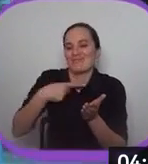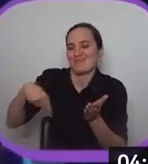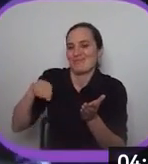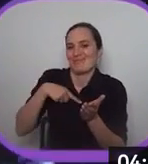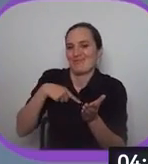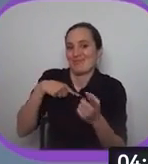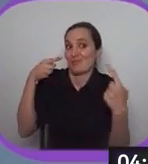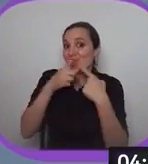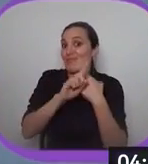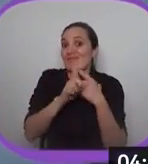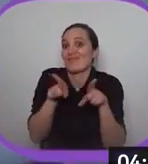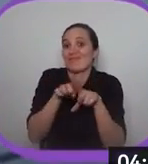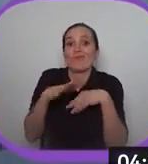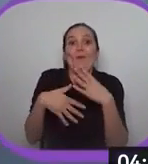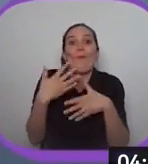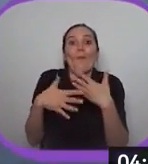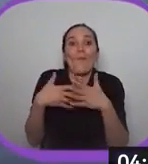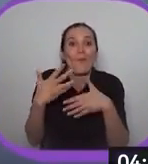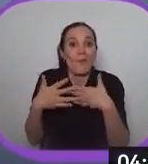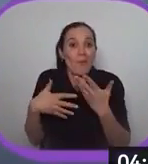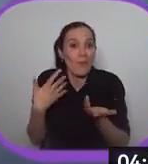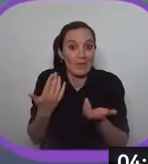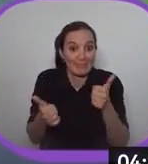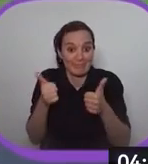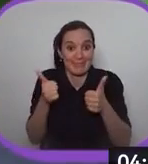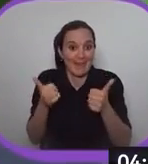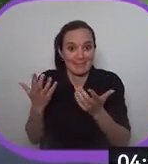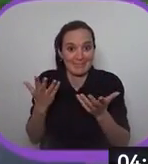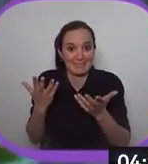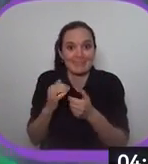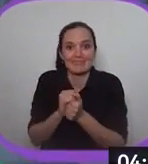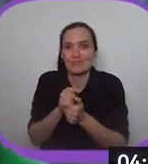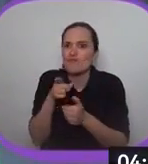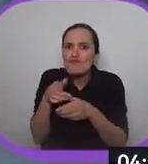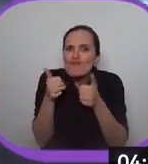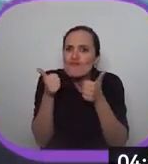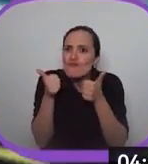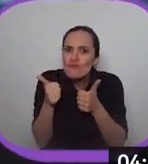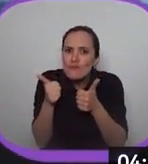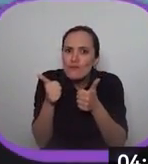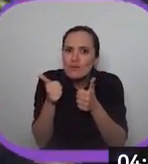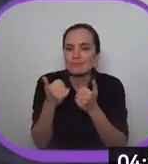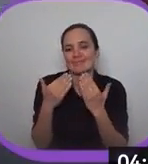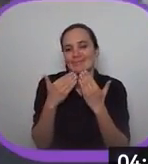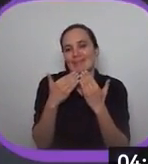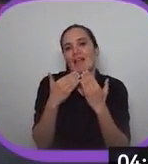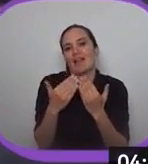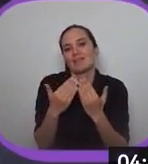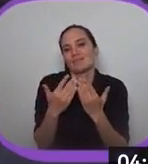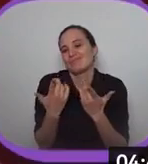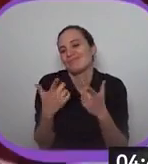villanos? ¡Nada! ¡Sí! Igual que un juego a muerte súbita de finales de campeonato. Y Bert, tú estuviste